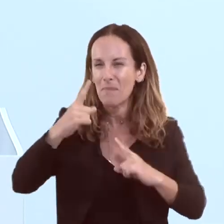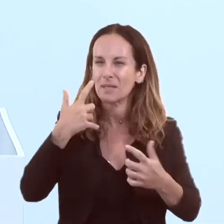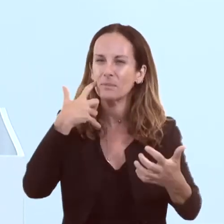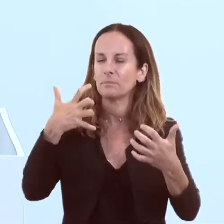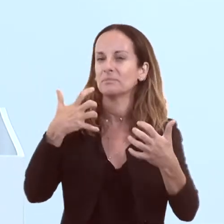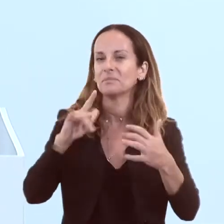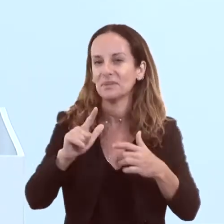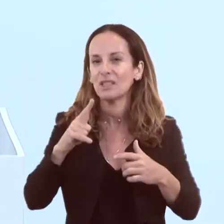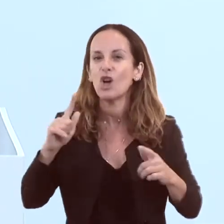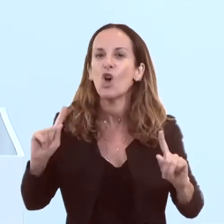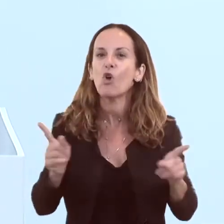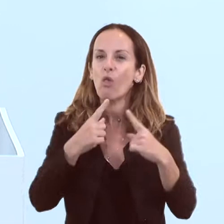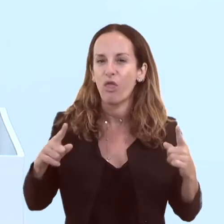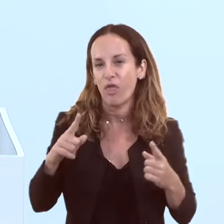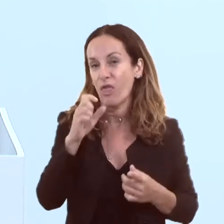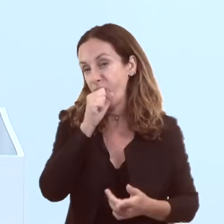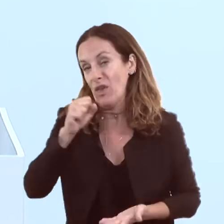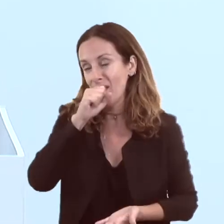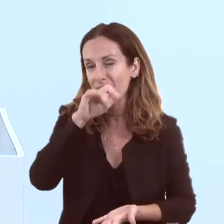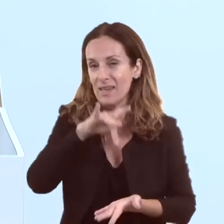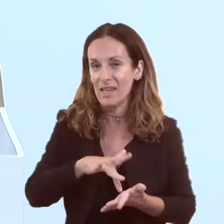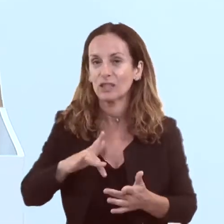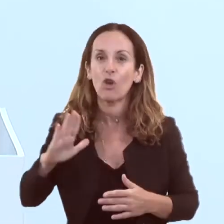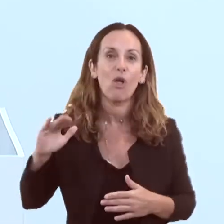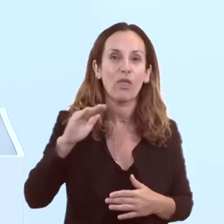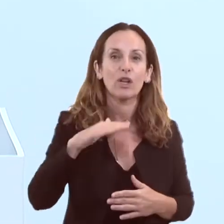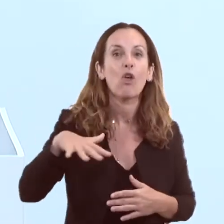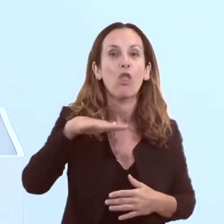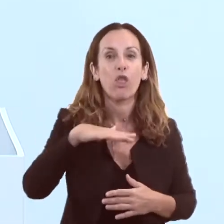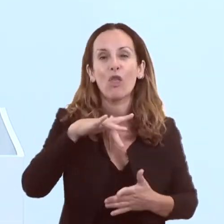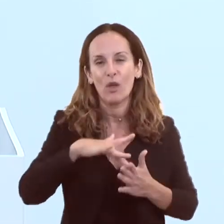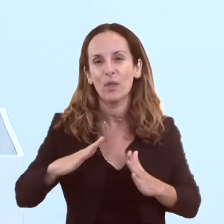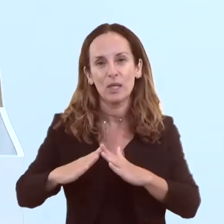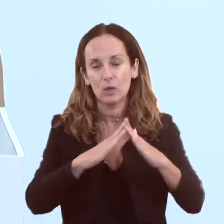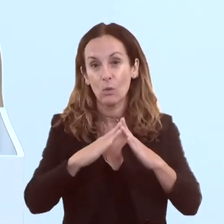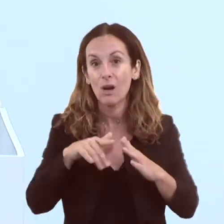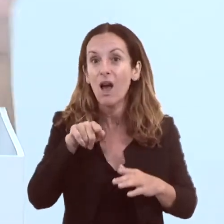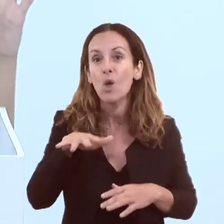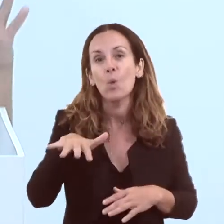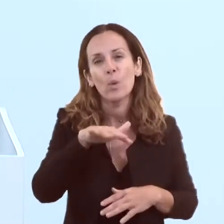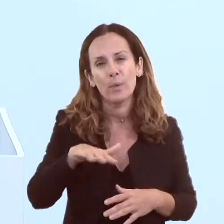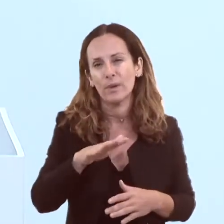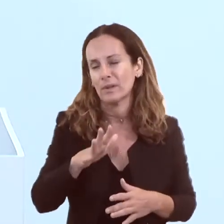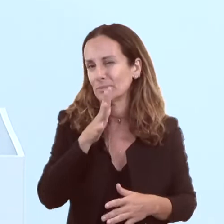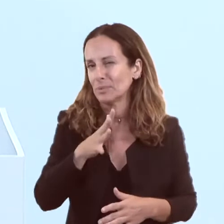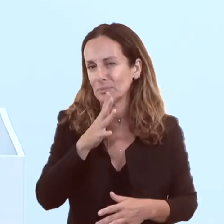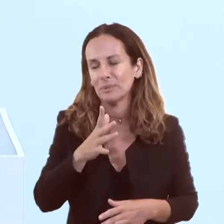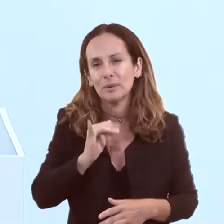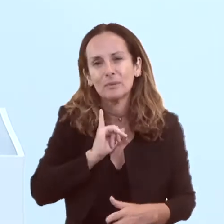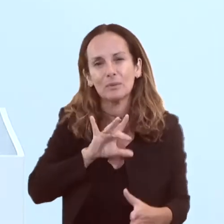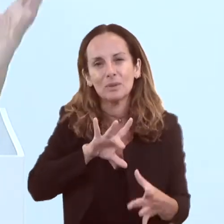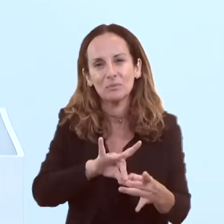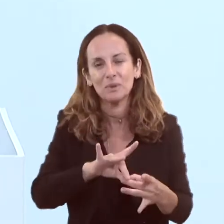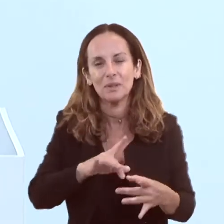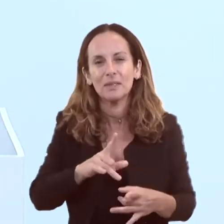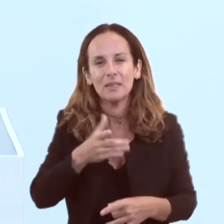has sacerdote tramuntana allú con jac emblemática Aquí también muy agredirse se va apertura de miras no para